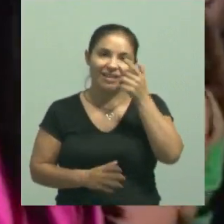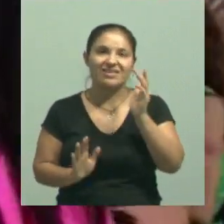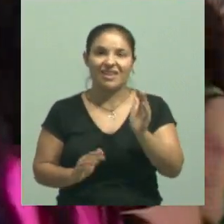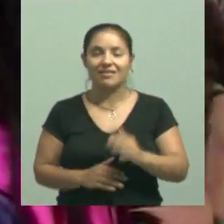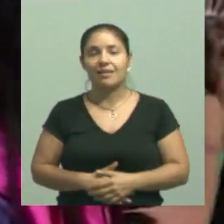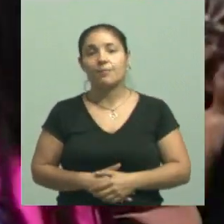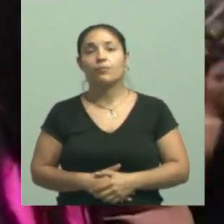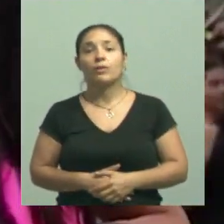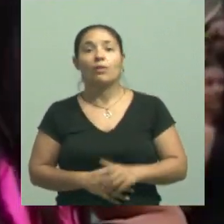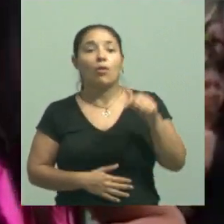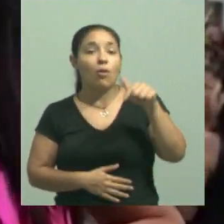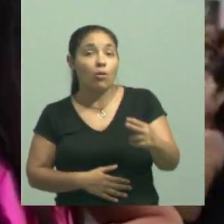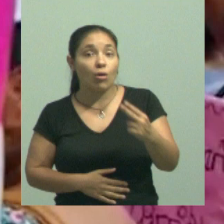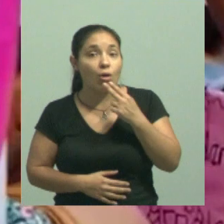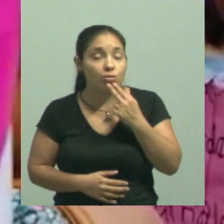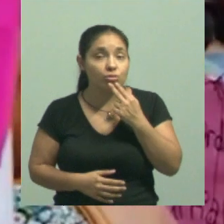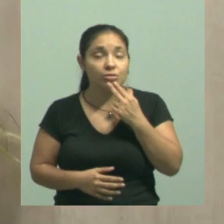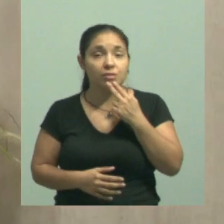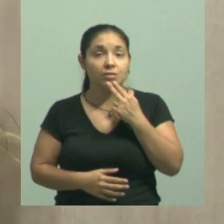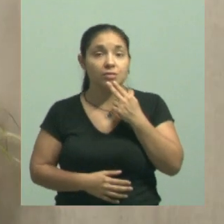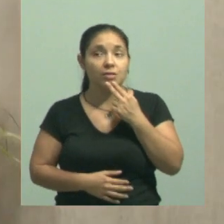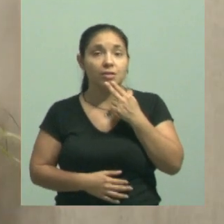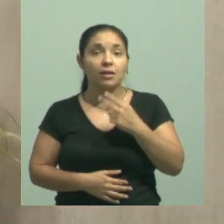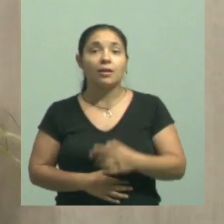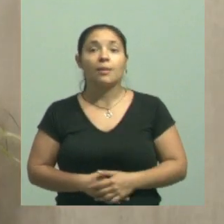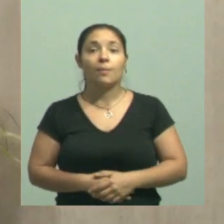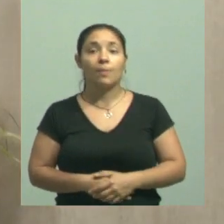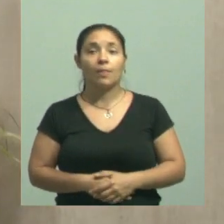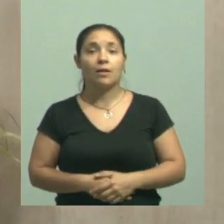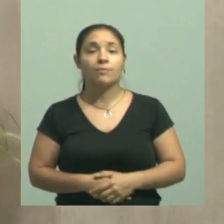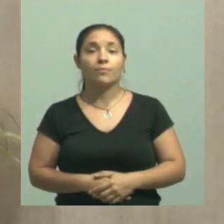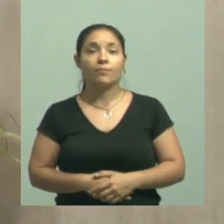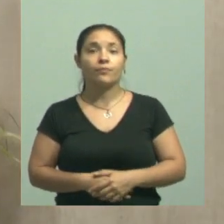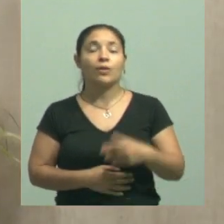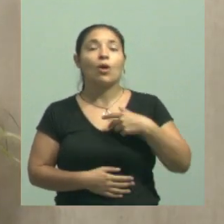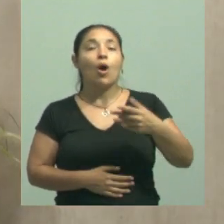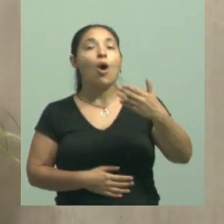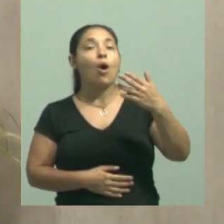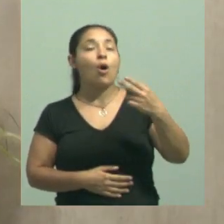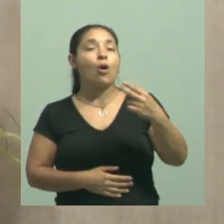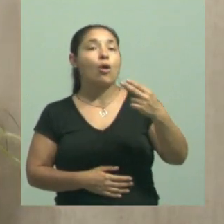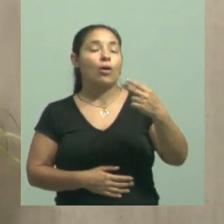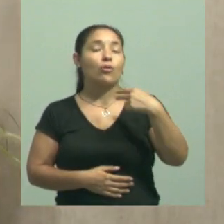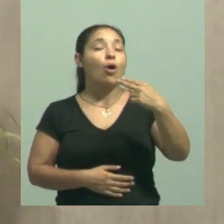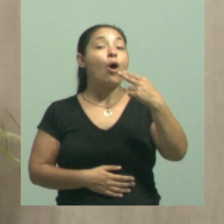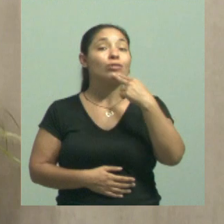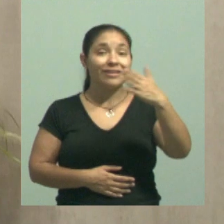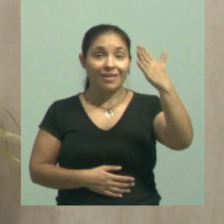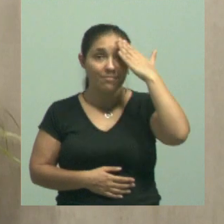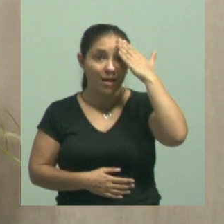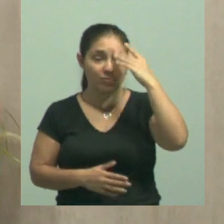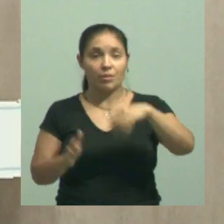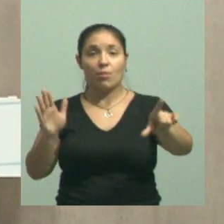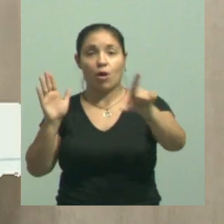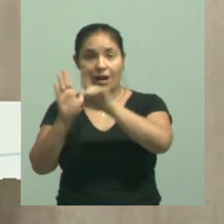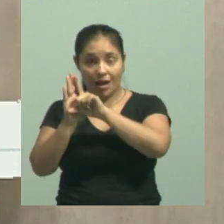que pasa hoy, 11, que está completamente en línea con lo que venimos hablando, es que el 11 de marzo se sancionó la ley 26485,